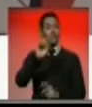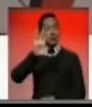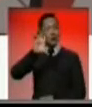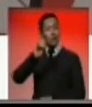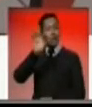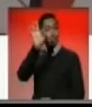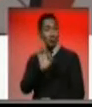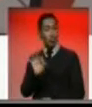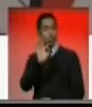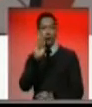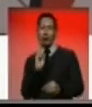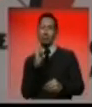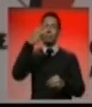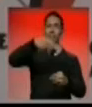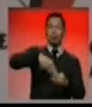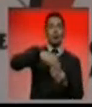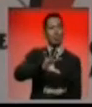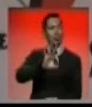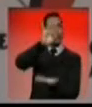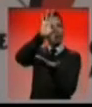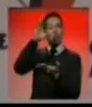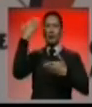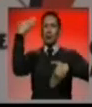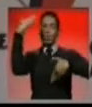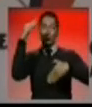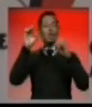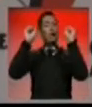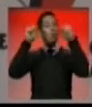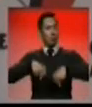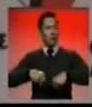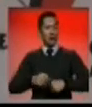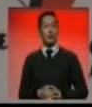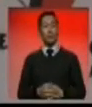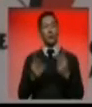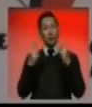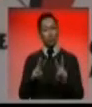50% sea el espacio de la representación de las mujeres, porque además